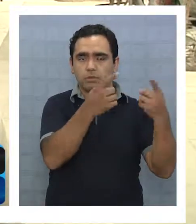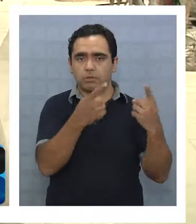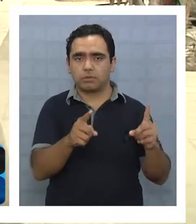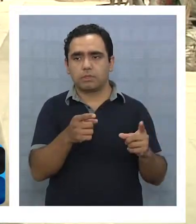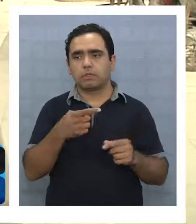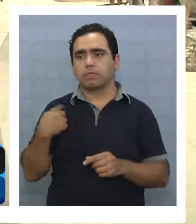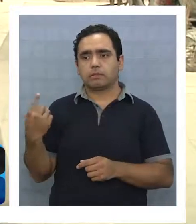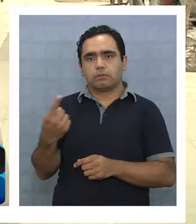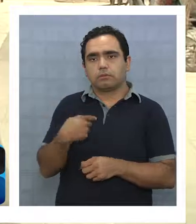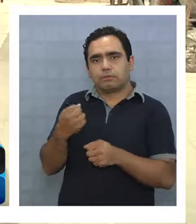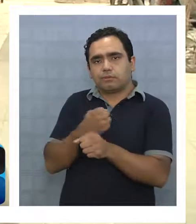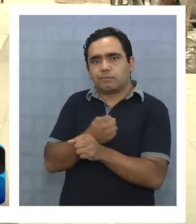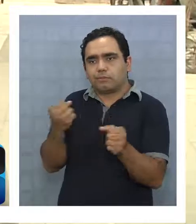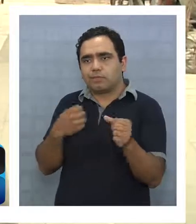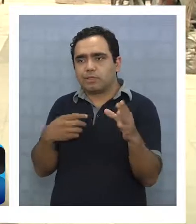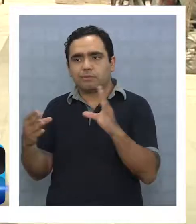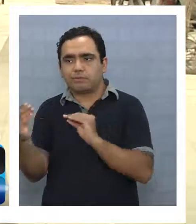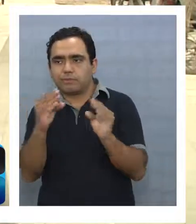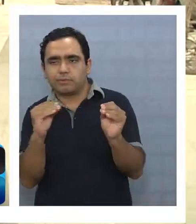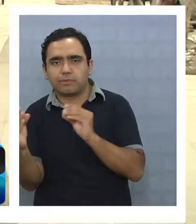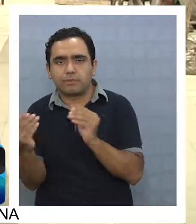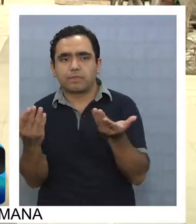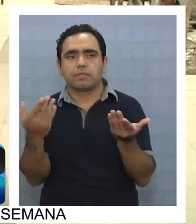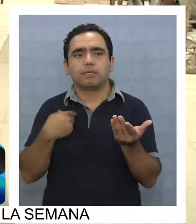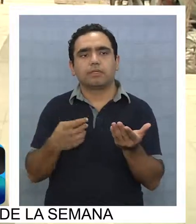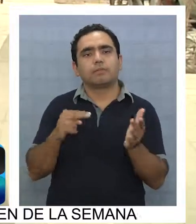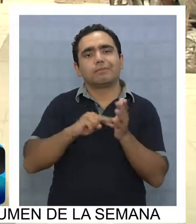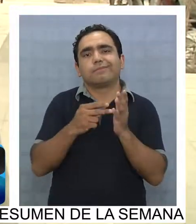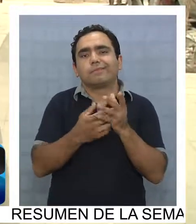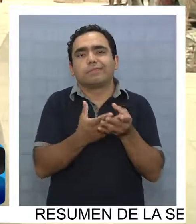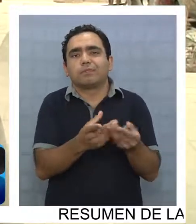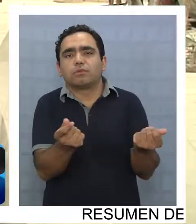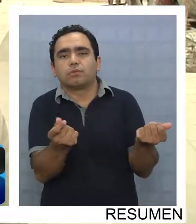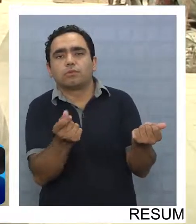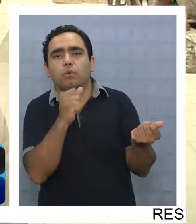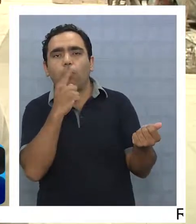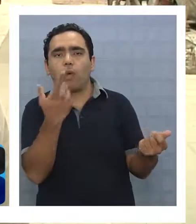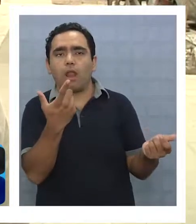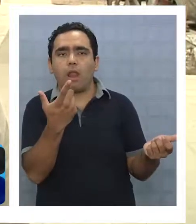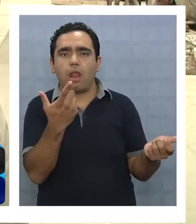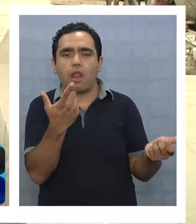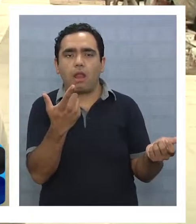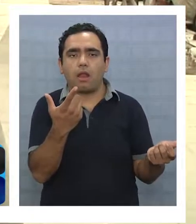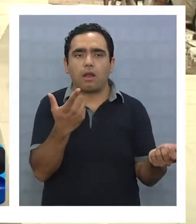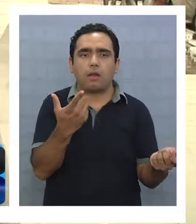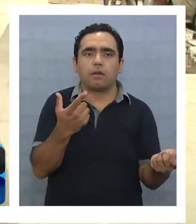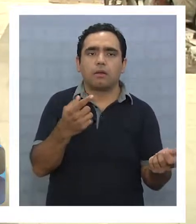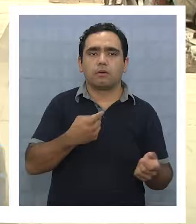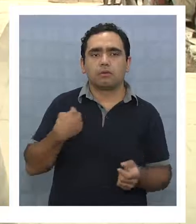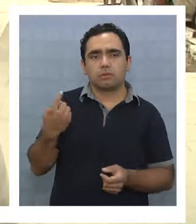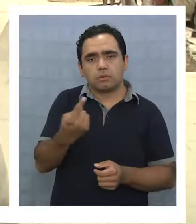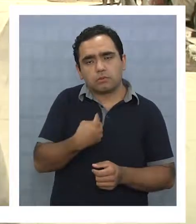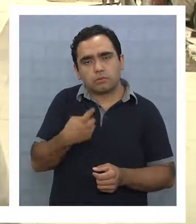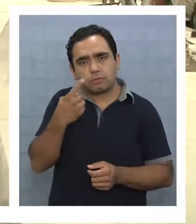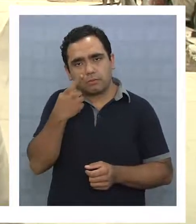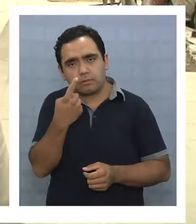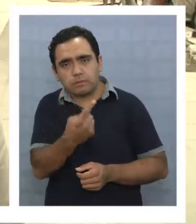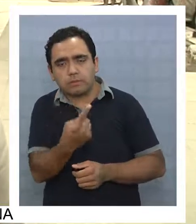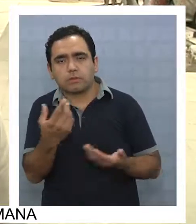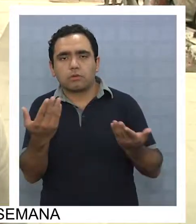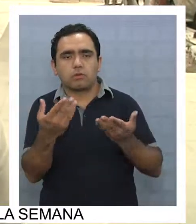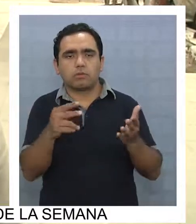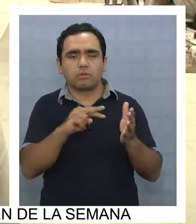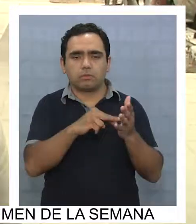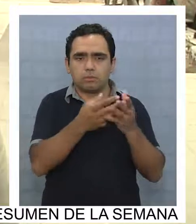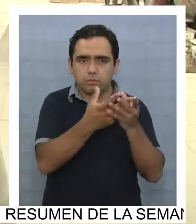diferentes motivos no hemos podido discutir en profundidad. Por lo tanto, la solución que vimos en su momento en el Consejo Regional para poder